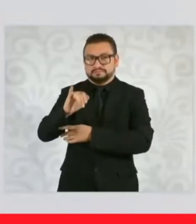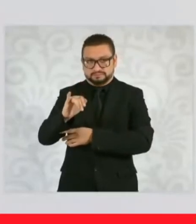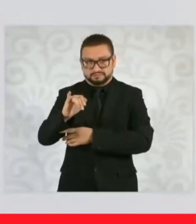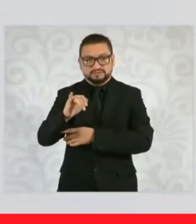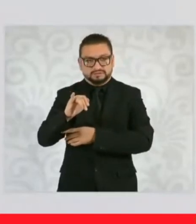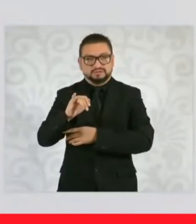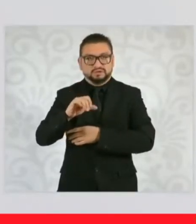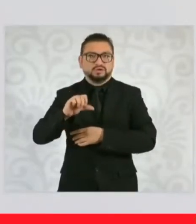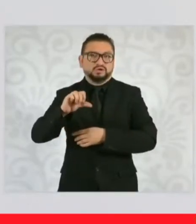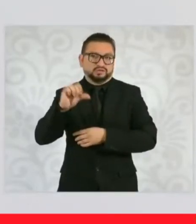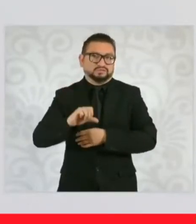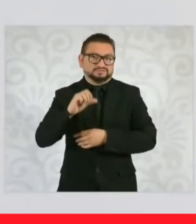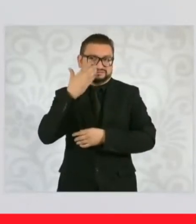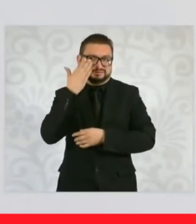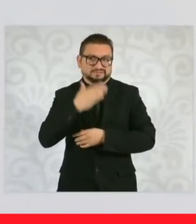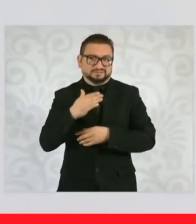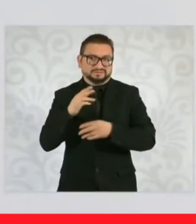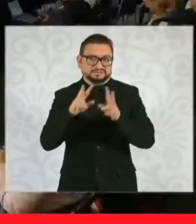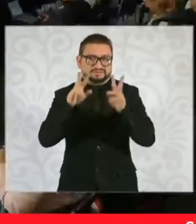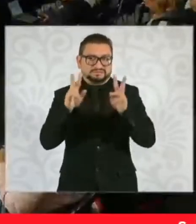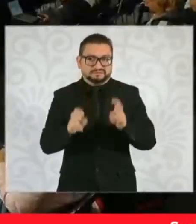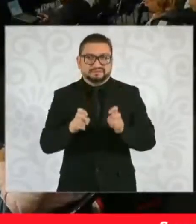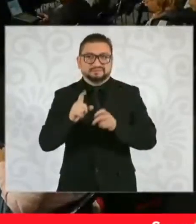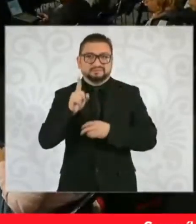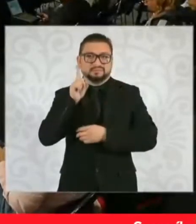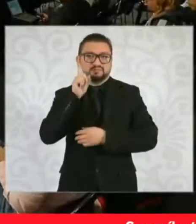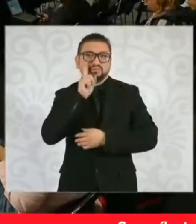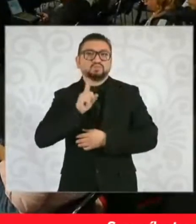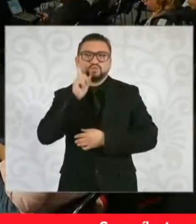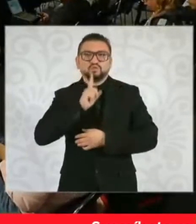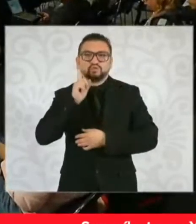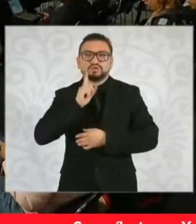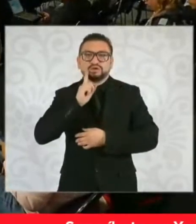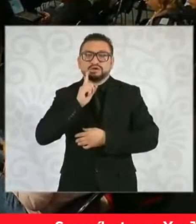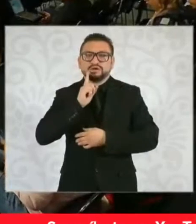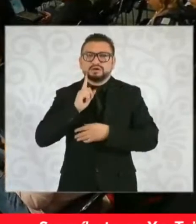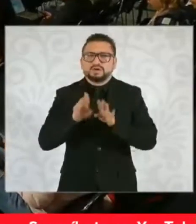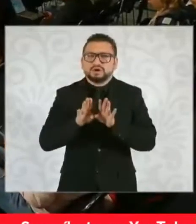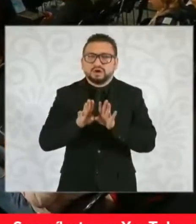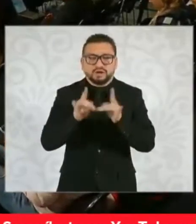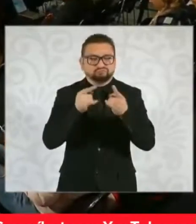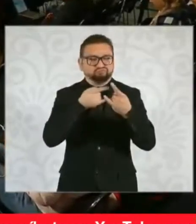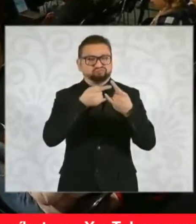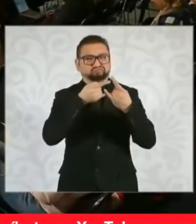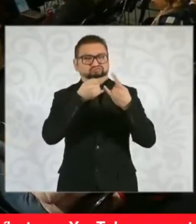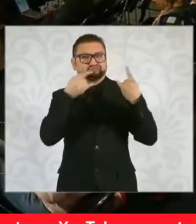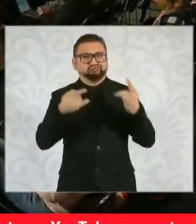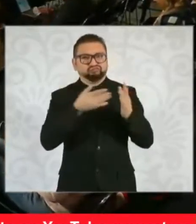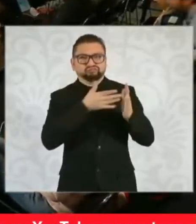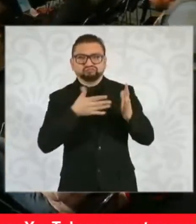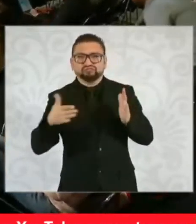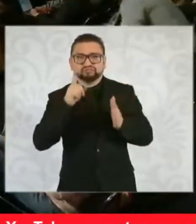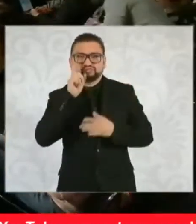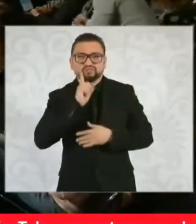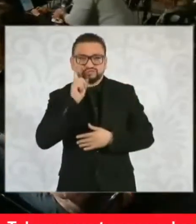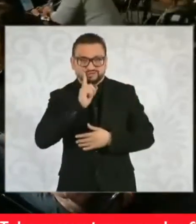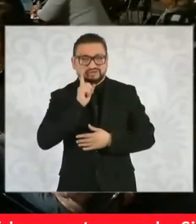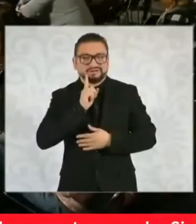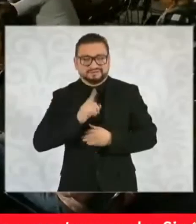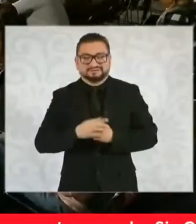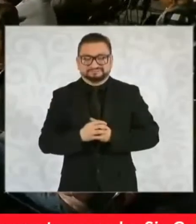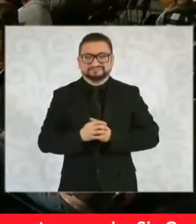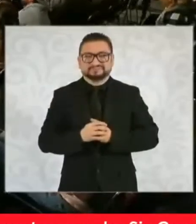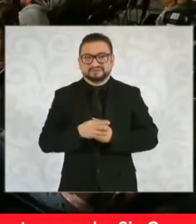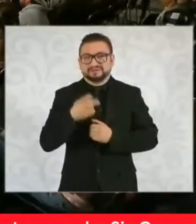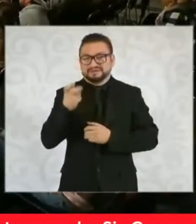el día de hoy pues nos toca la cápsula de Mujeres en la Historia, Tiempo de Mujeres, Mujeres en la Historia, y nos va a hablar